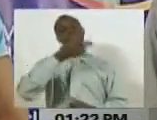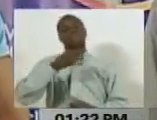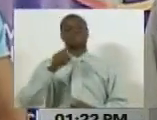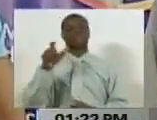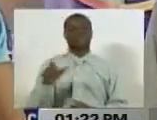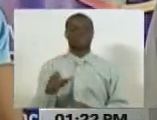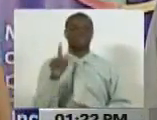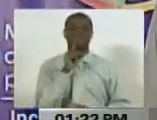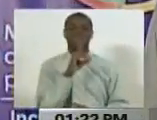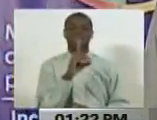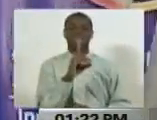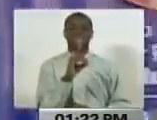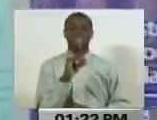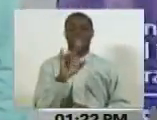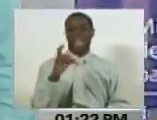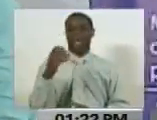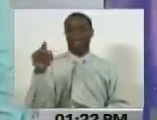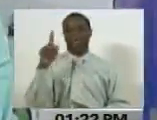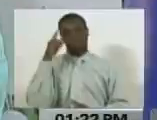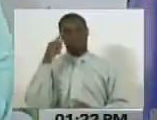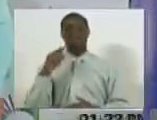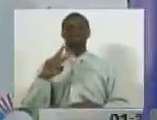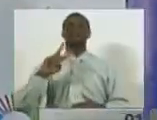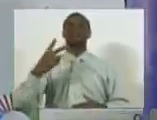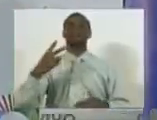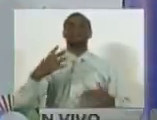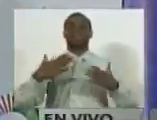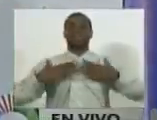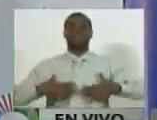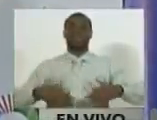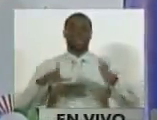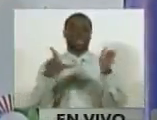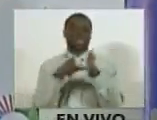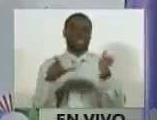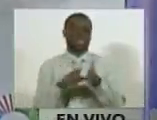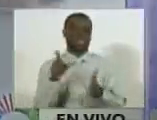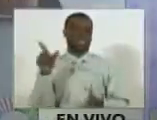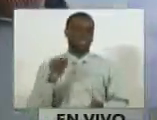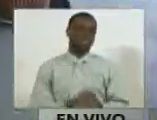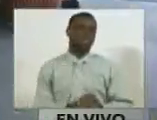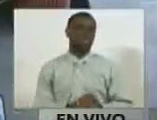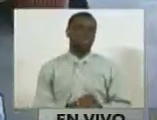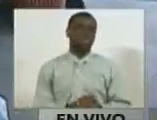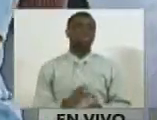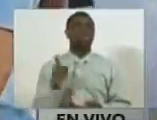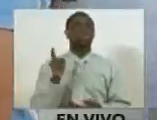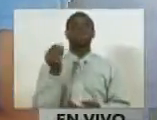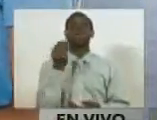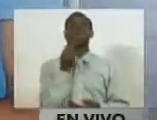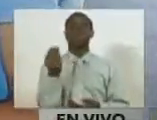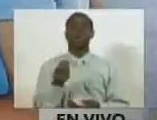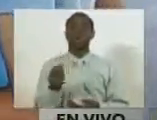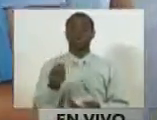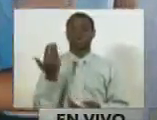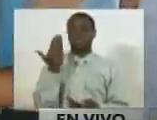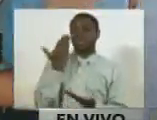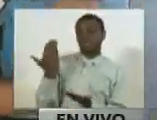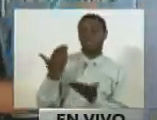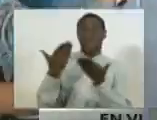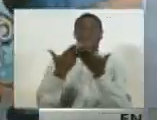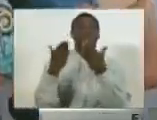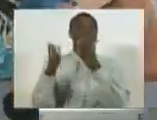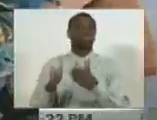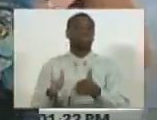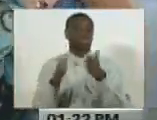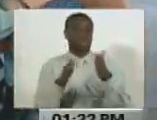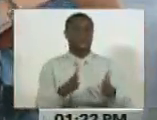Civira, estudiante de segundo año de bachillerato. Es impresionante ver cómo estos jóvenes estudiantes